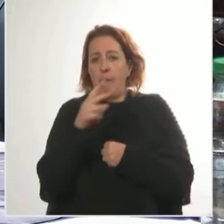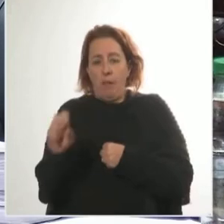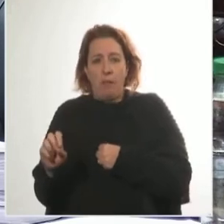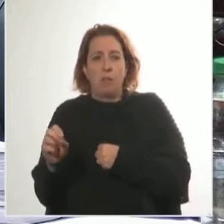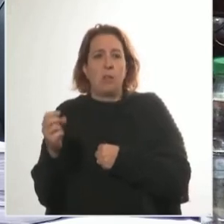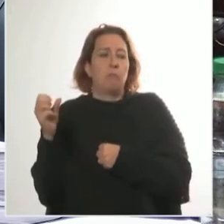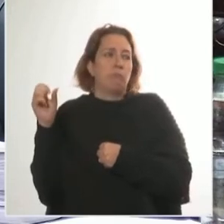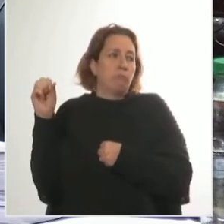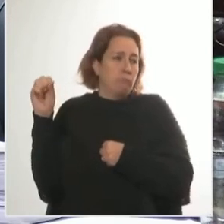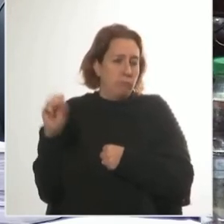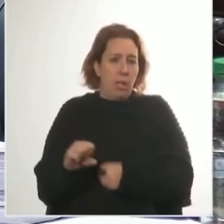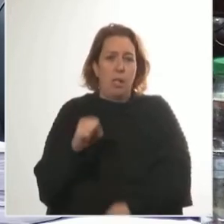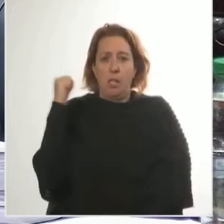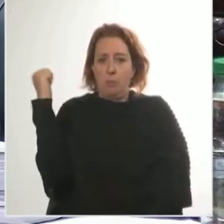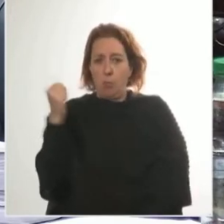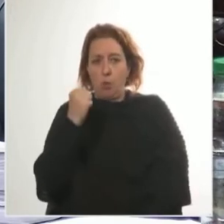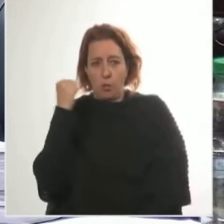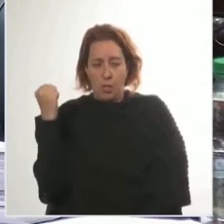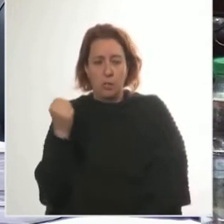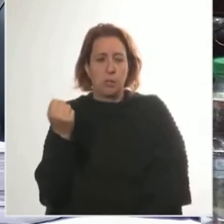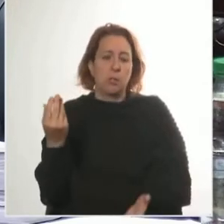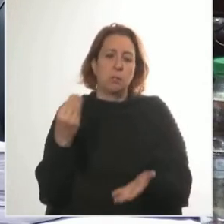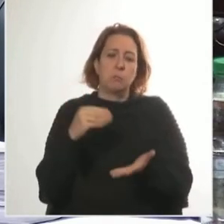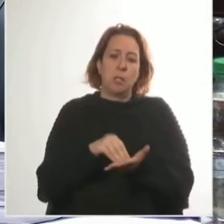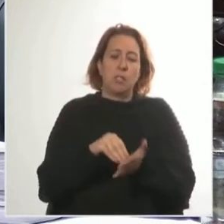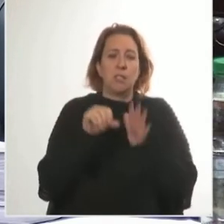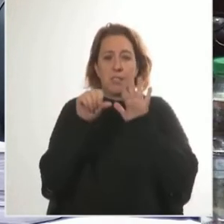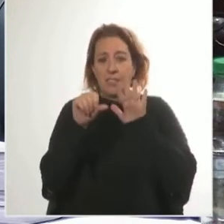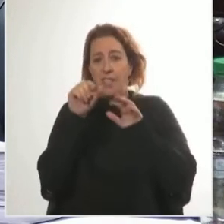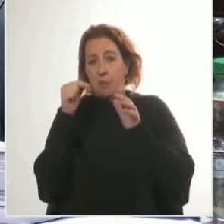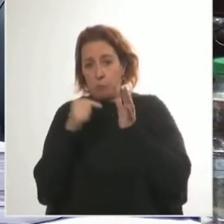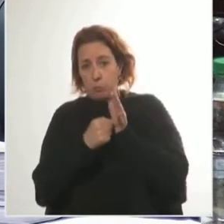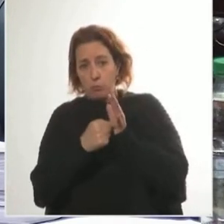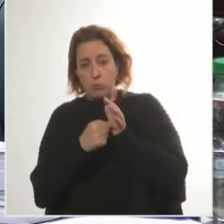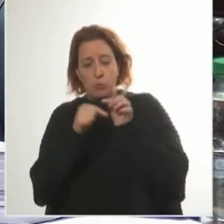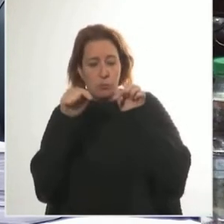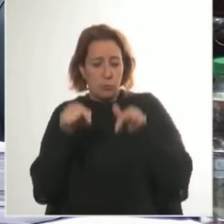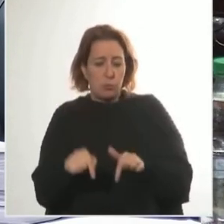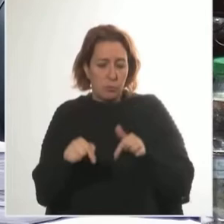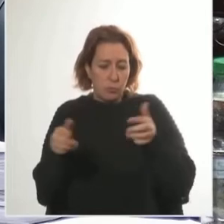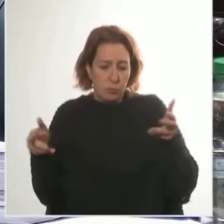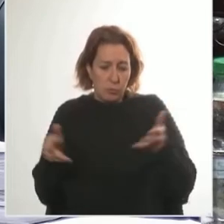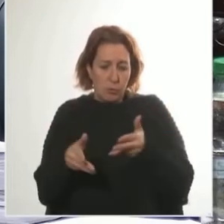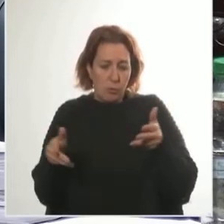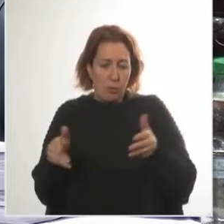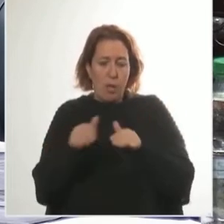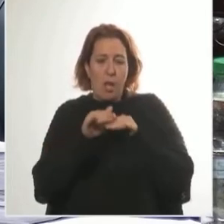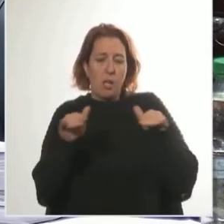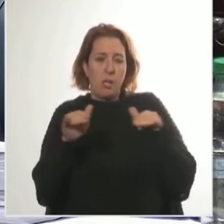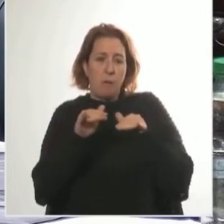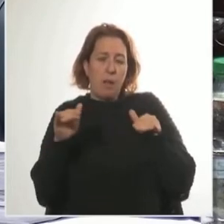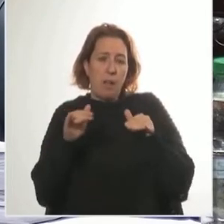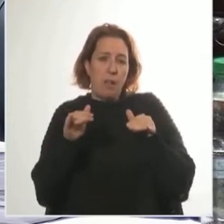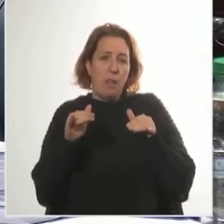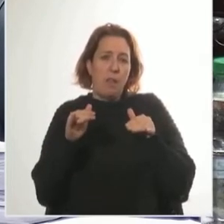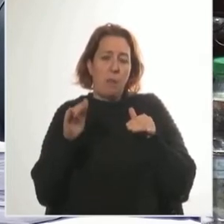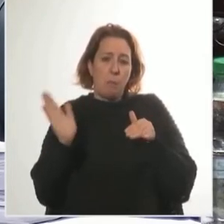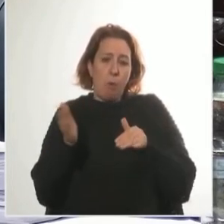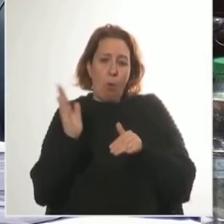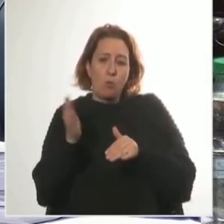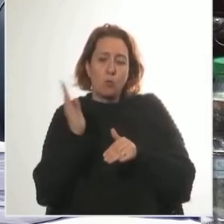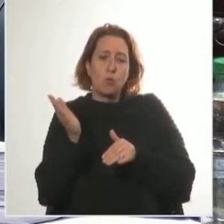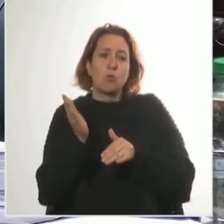caída importante de más de 6 puntos. Hoy estamos en niveles de producción que ya equiparan o incluso